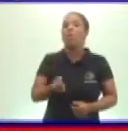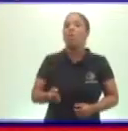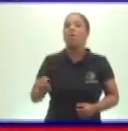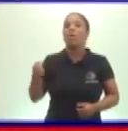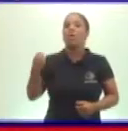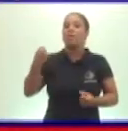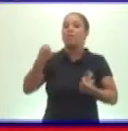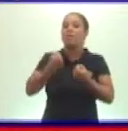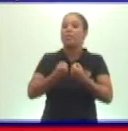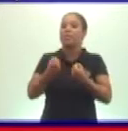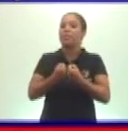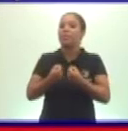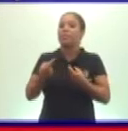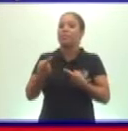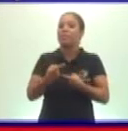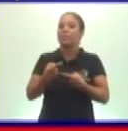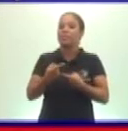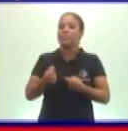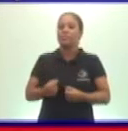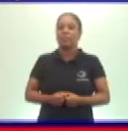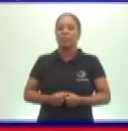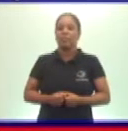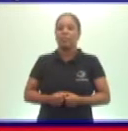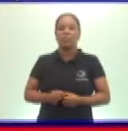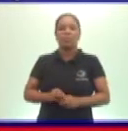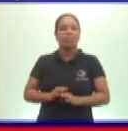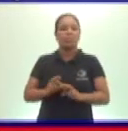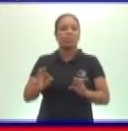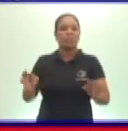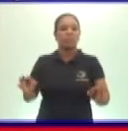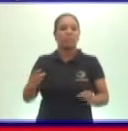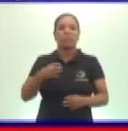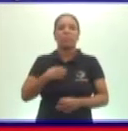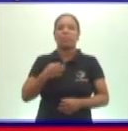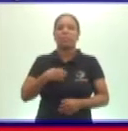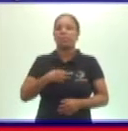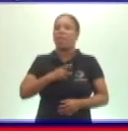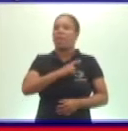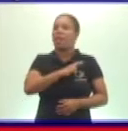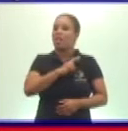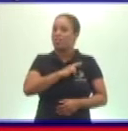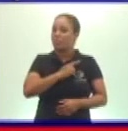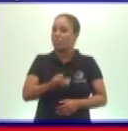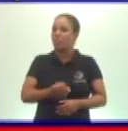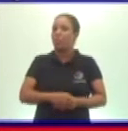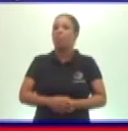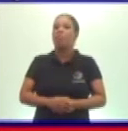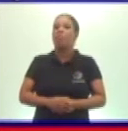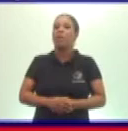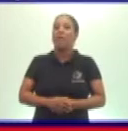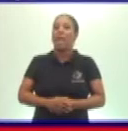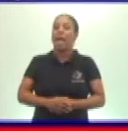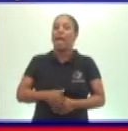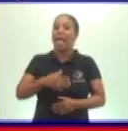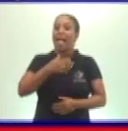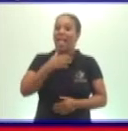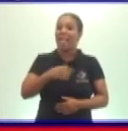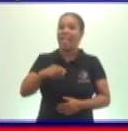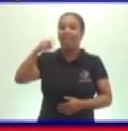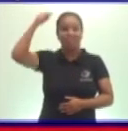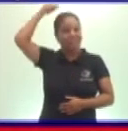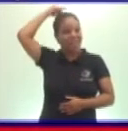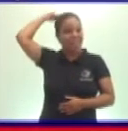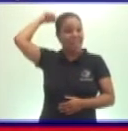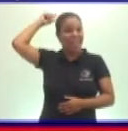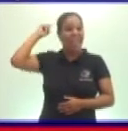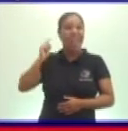a Destum de Trax, pues sencillamente tenía razón. Sin embargo, es Lenin ante la absolutización